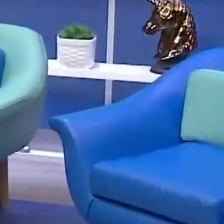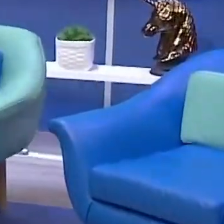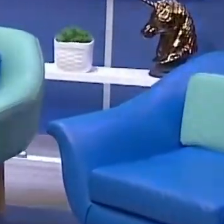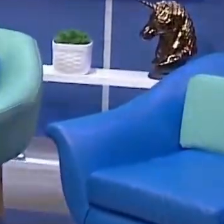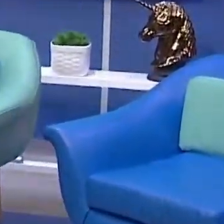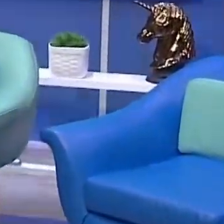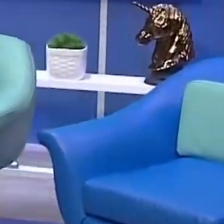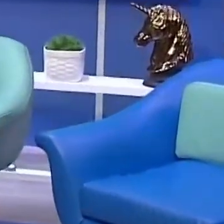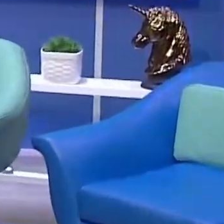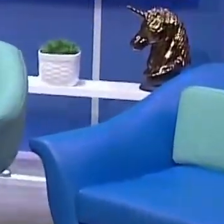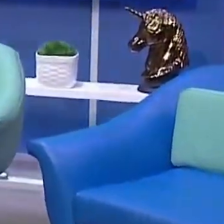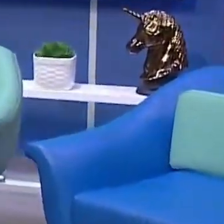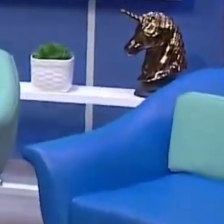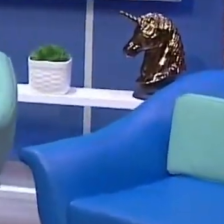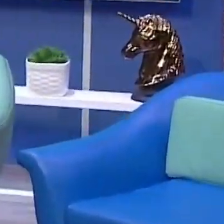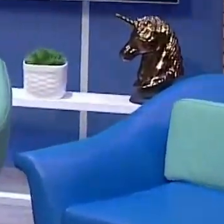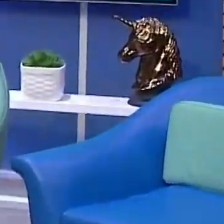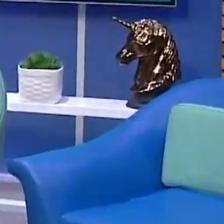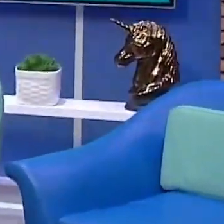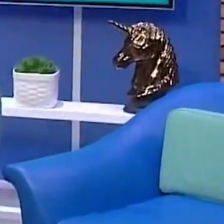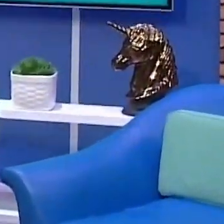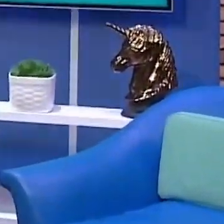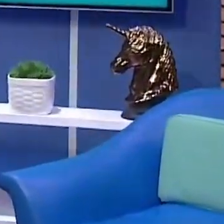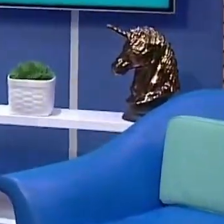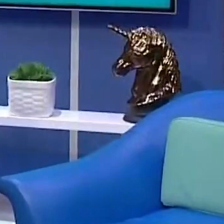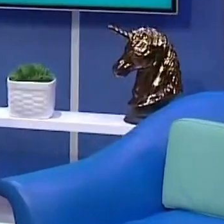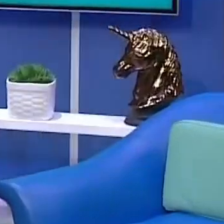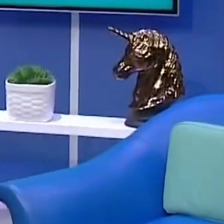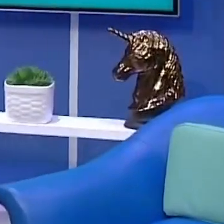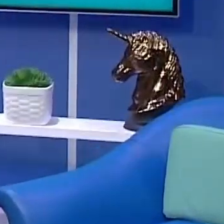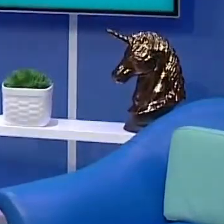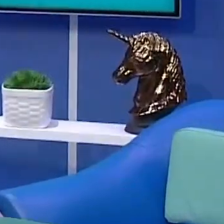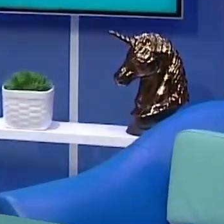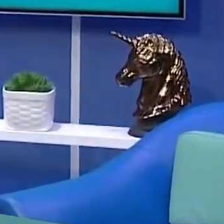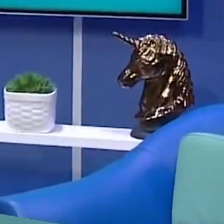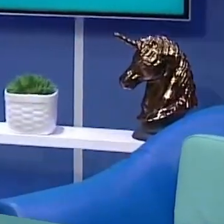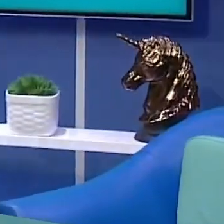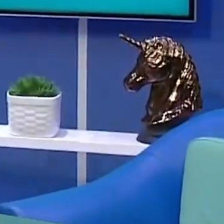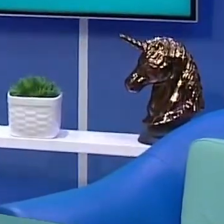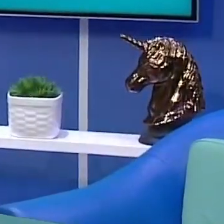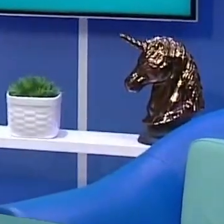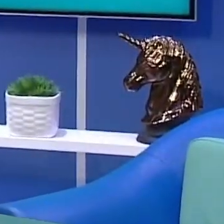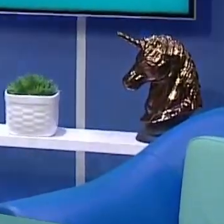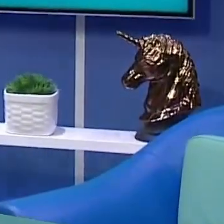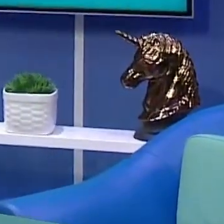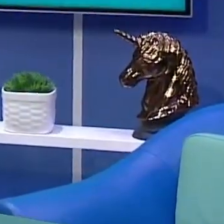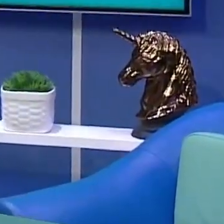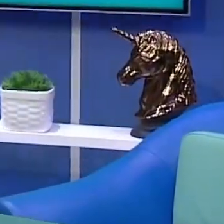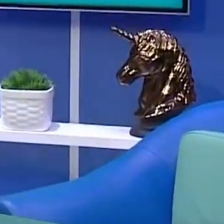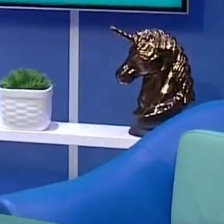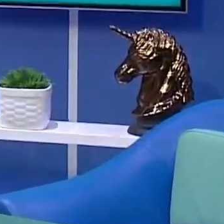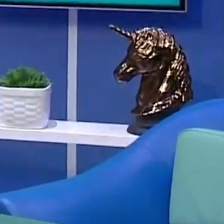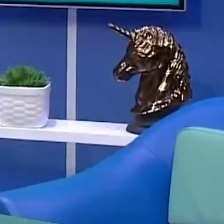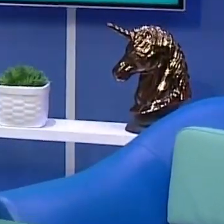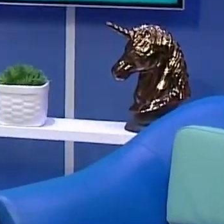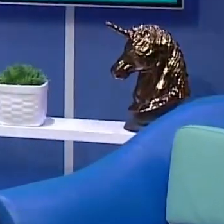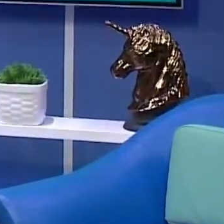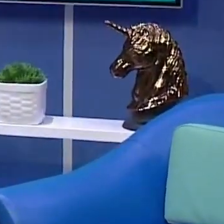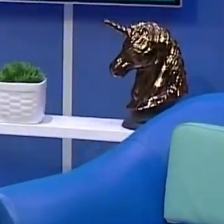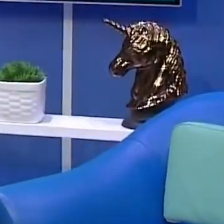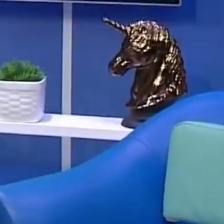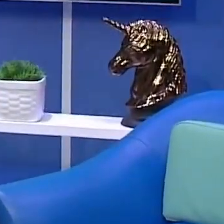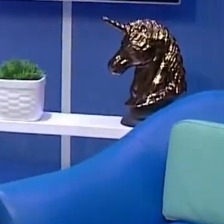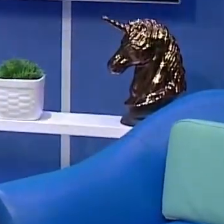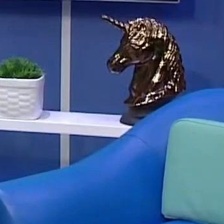así arrancamos. Buenos días a todo el Perú, querida Fátima. ¿Cómo estás? Muy bien y feliz, y miren lo que tengo acá. Un hoy, ¿por qué será?